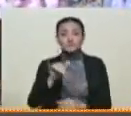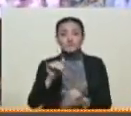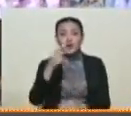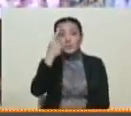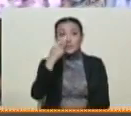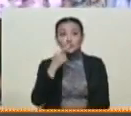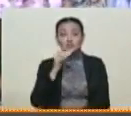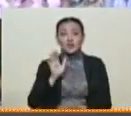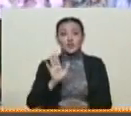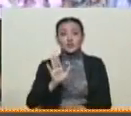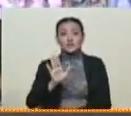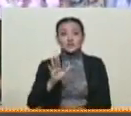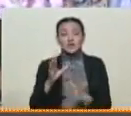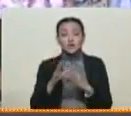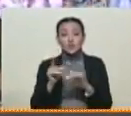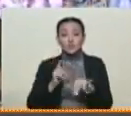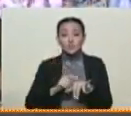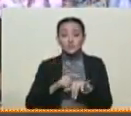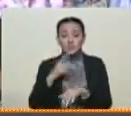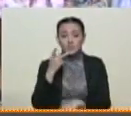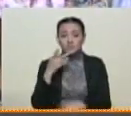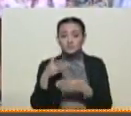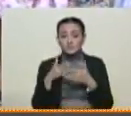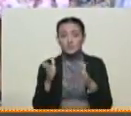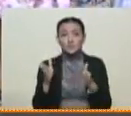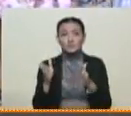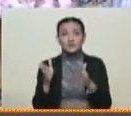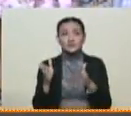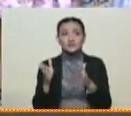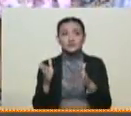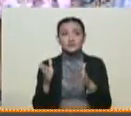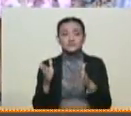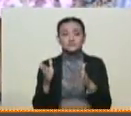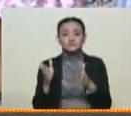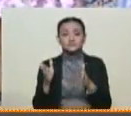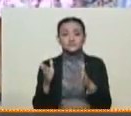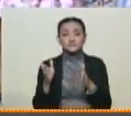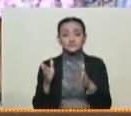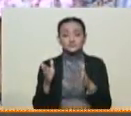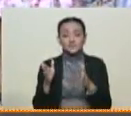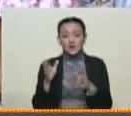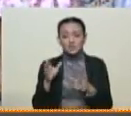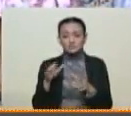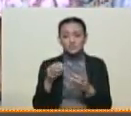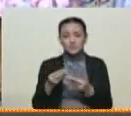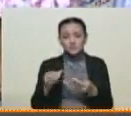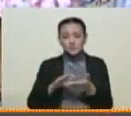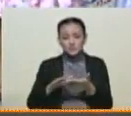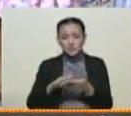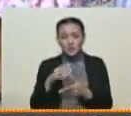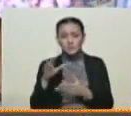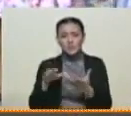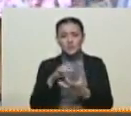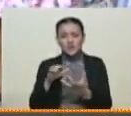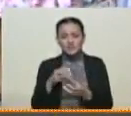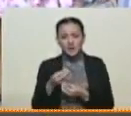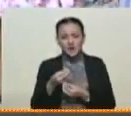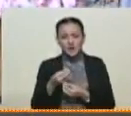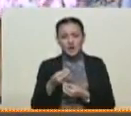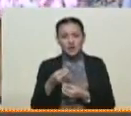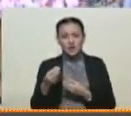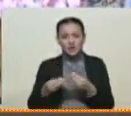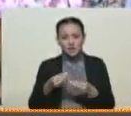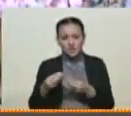los momentos de la política pública, en la construcción, en el diagnóstico de los problemas, en la ejecución de la política y en